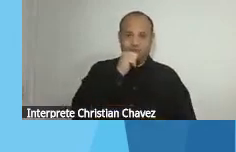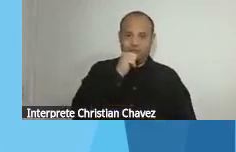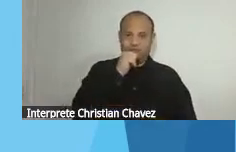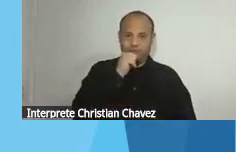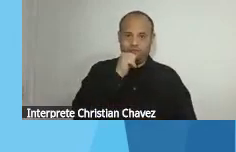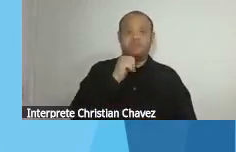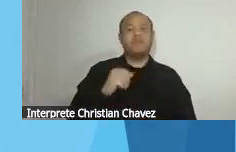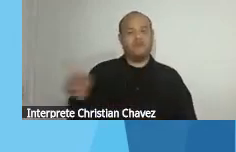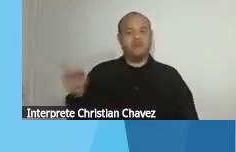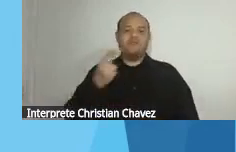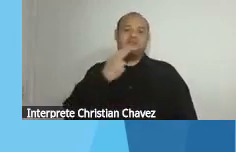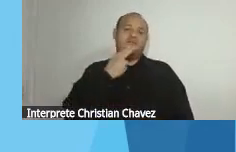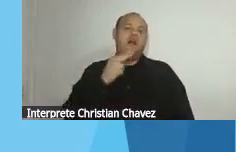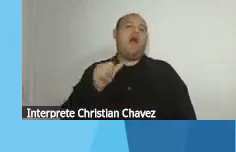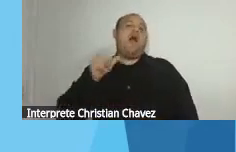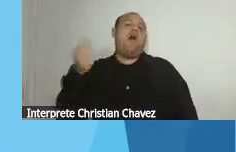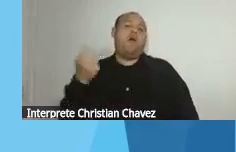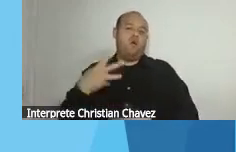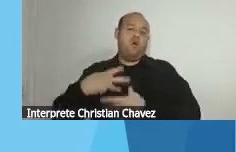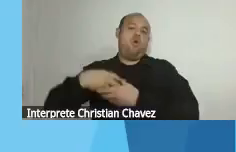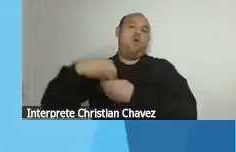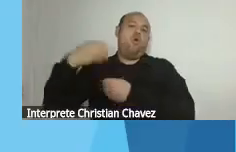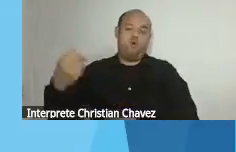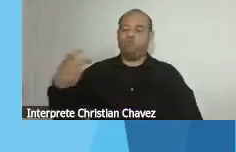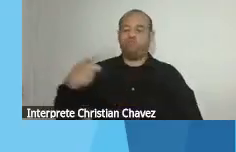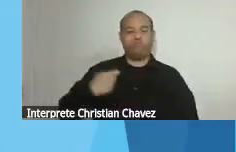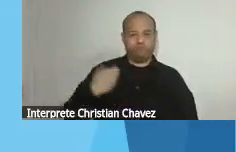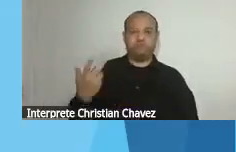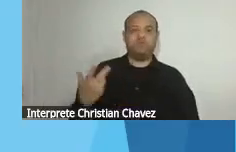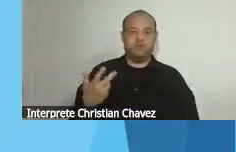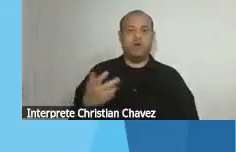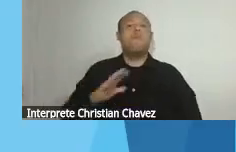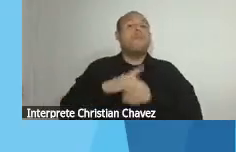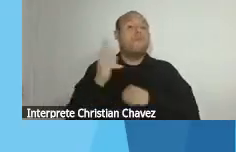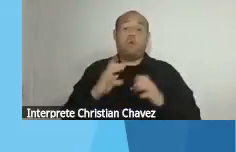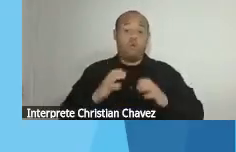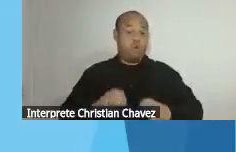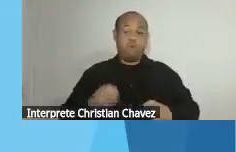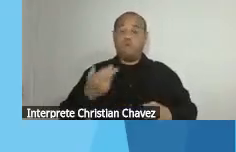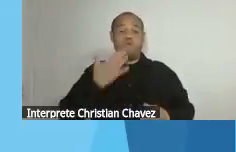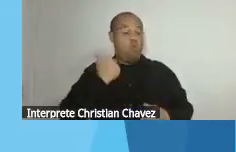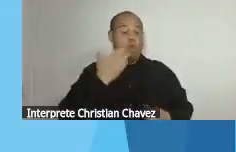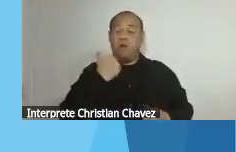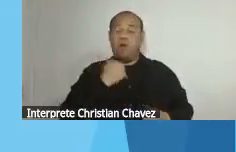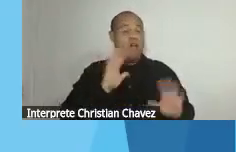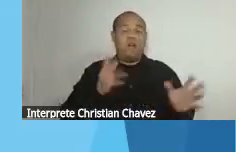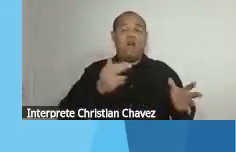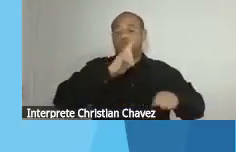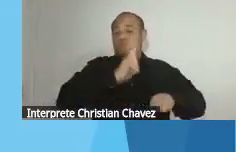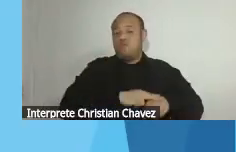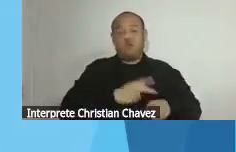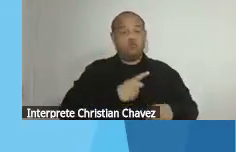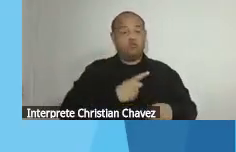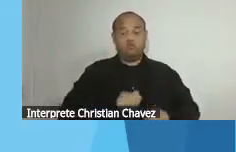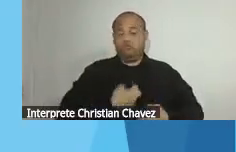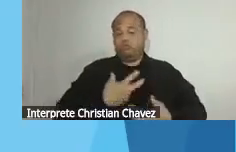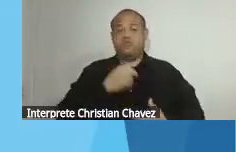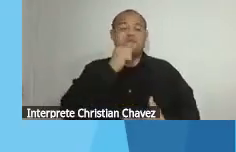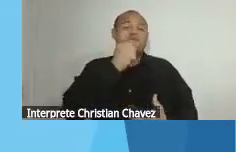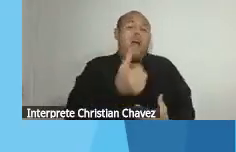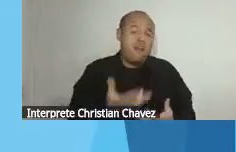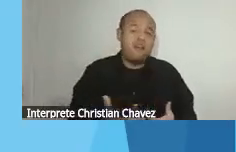Y está sustituyendo pues la función que perdió. Así que pues no lo va a dejar ciego, pues es una función que se tiene que sustituir, es una función que se tiene que